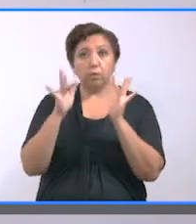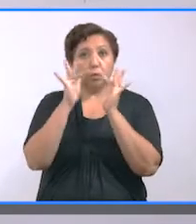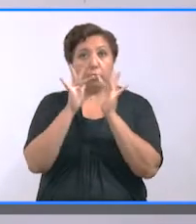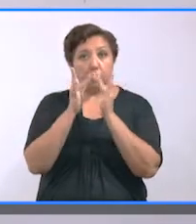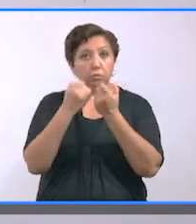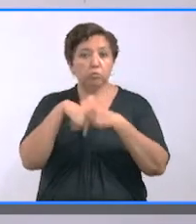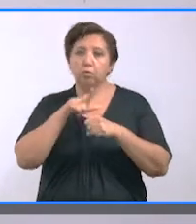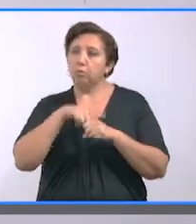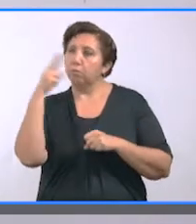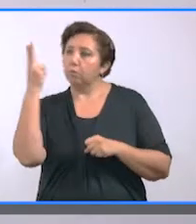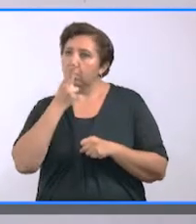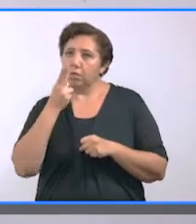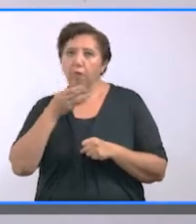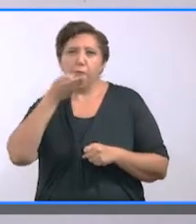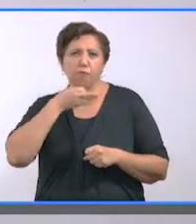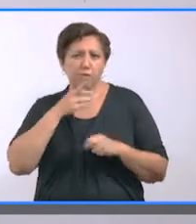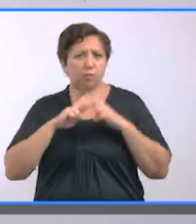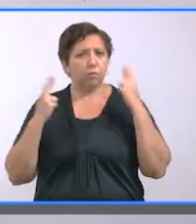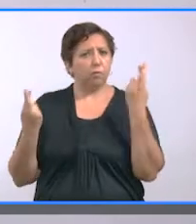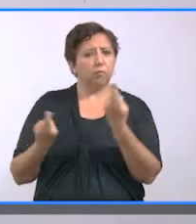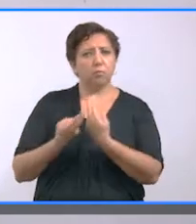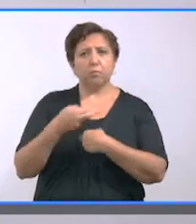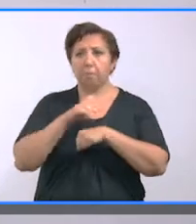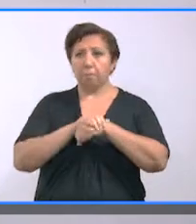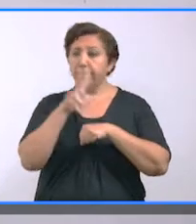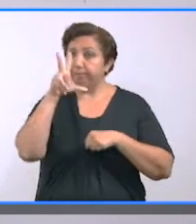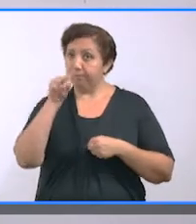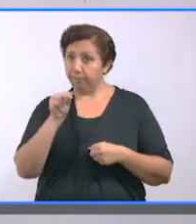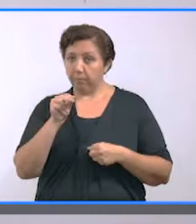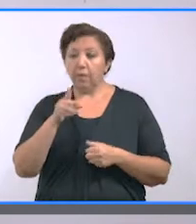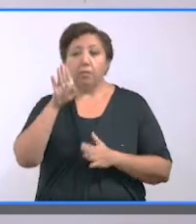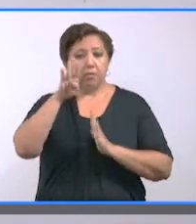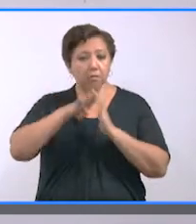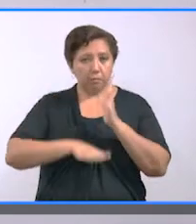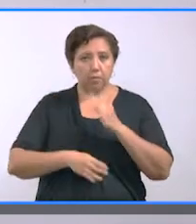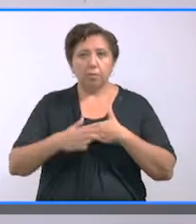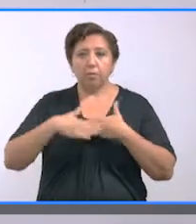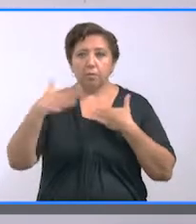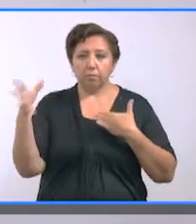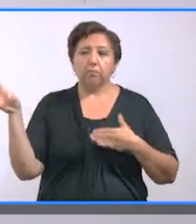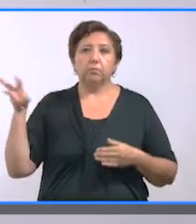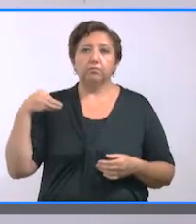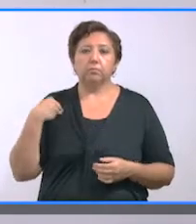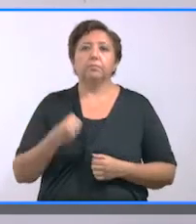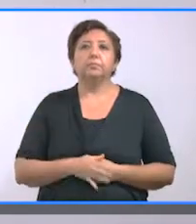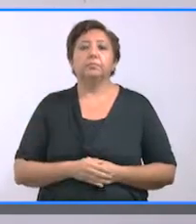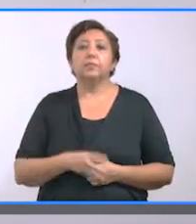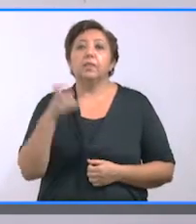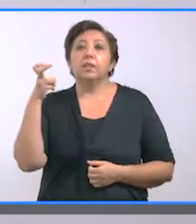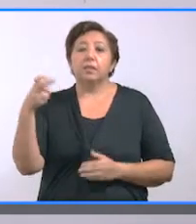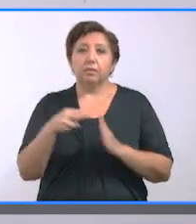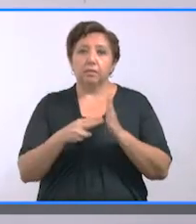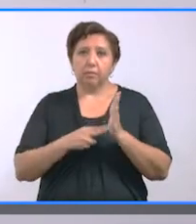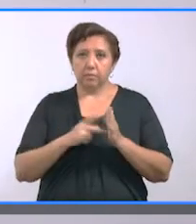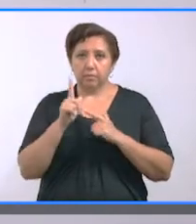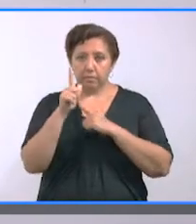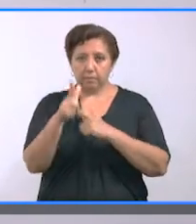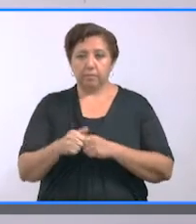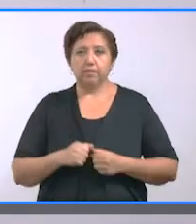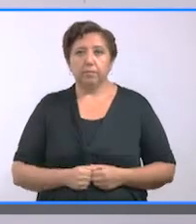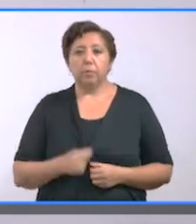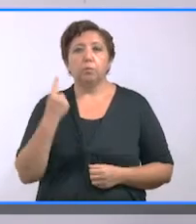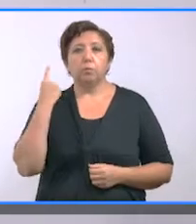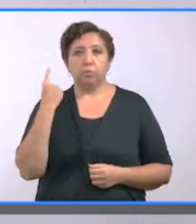social innecesario, las fiestas y las reuniones sociales, y así reducir el avance de los contagios. Estas medidas son las siguientes.